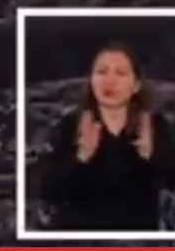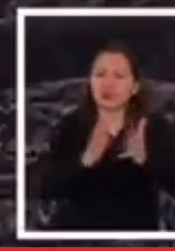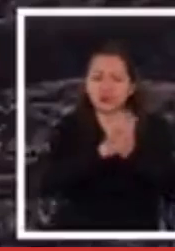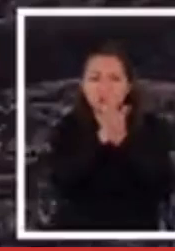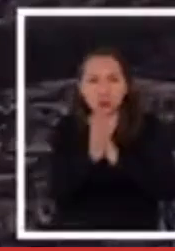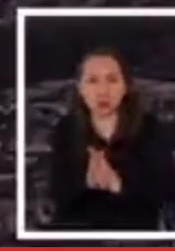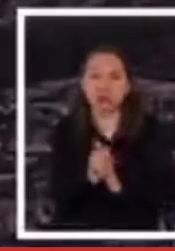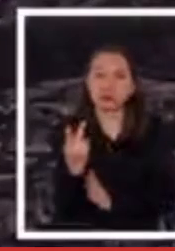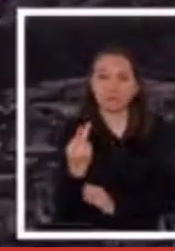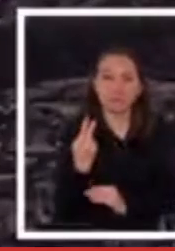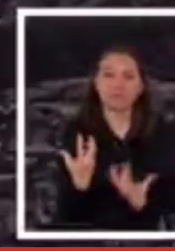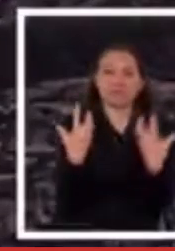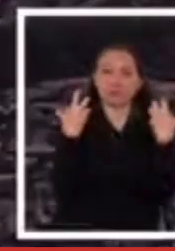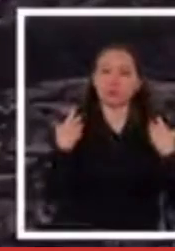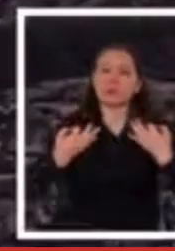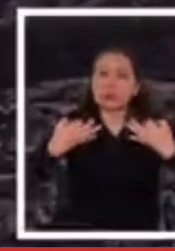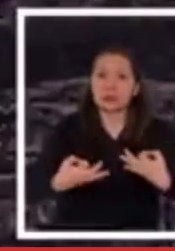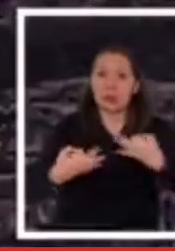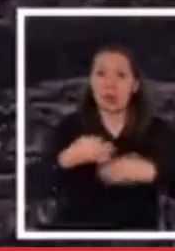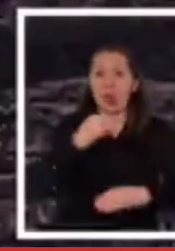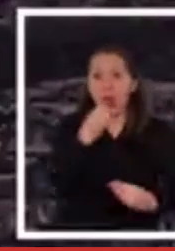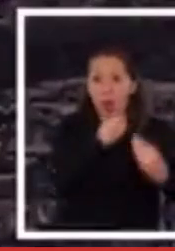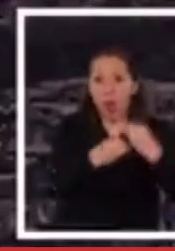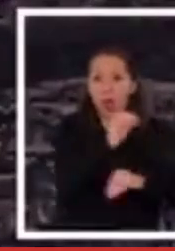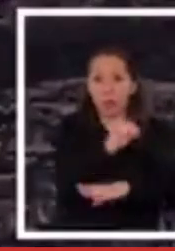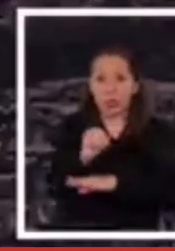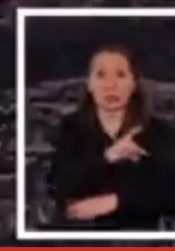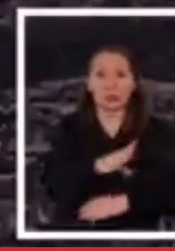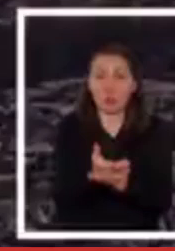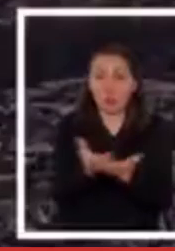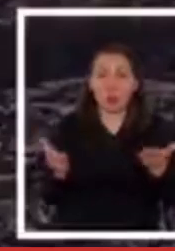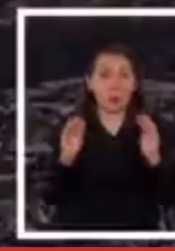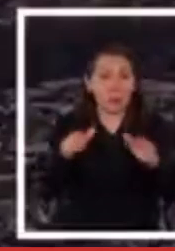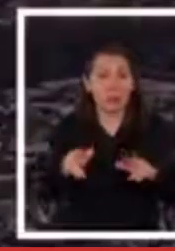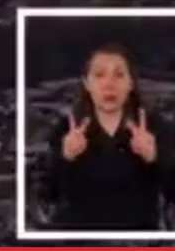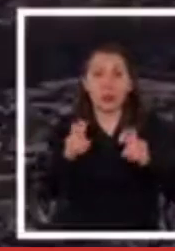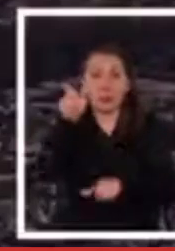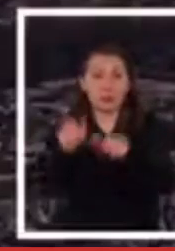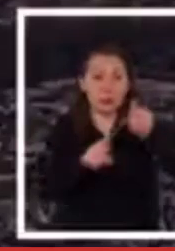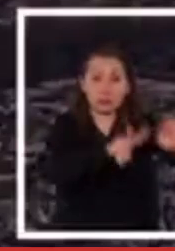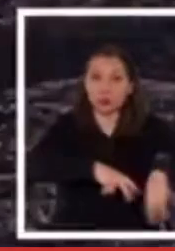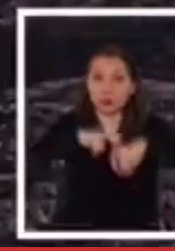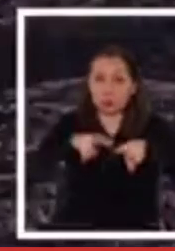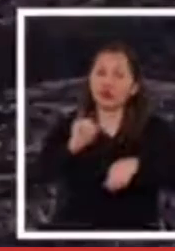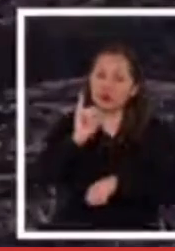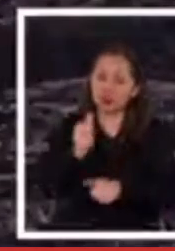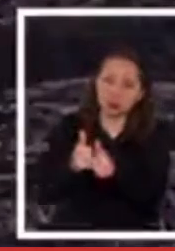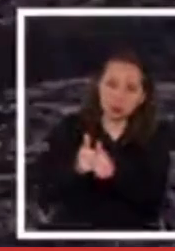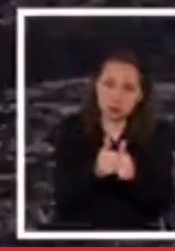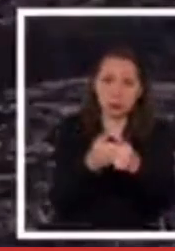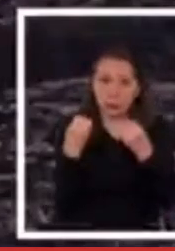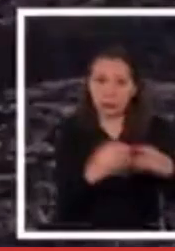mucha corresponsabilidad por la seguridad alimentaria de chile y por ustedes mismos por por los agricultores a quienes vamos a acompañar